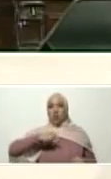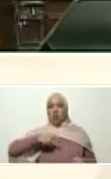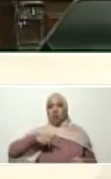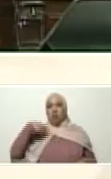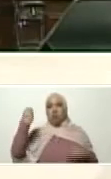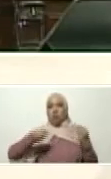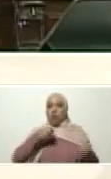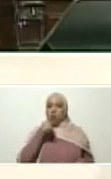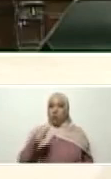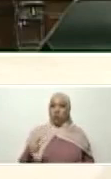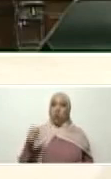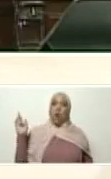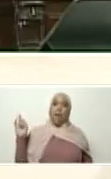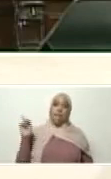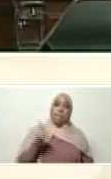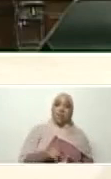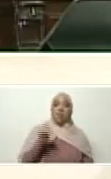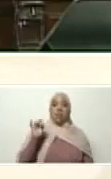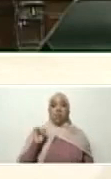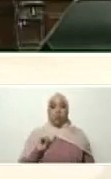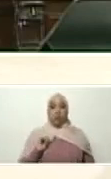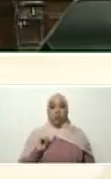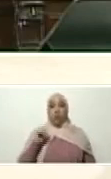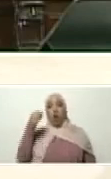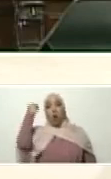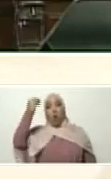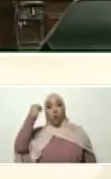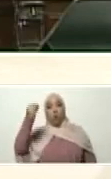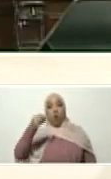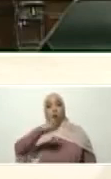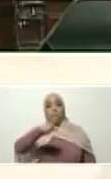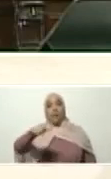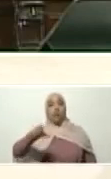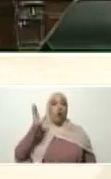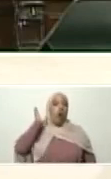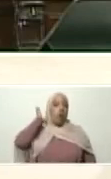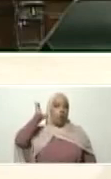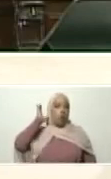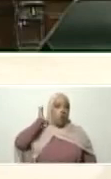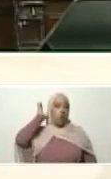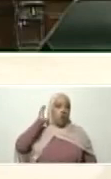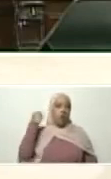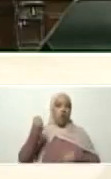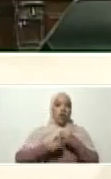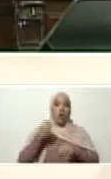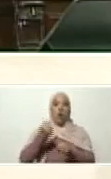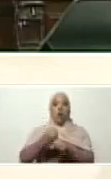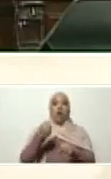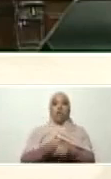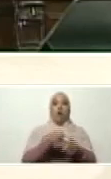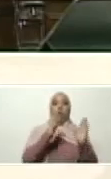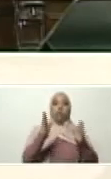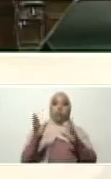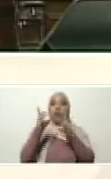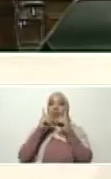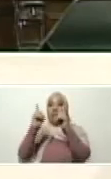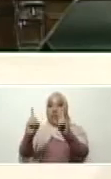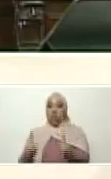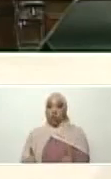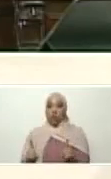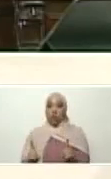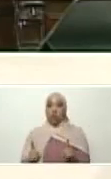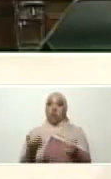convocatoria, la participación, la confianza de la gente en su organización, las decisiones colectivas.